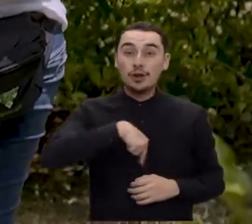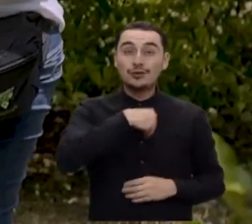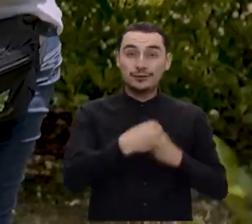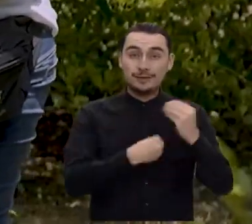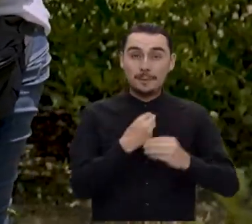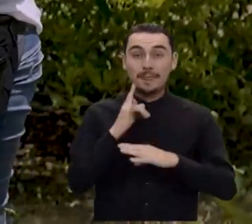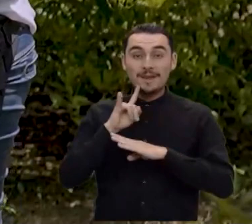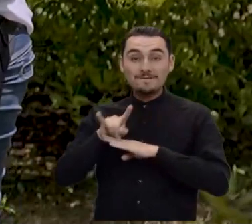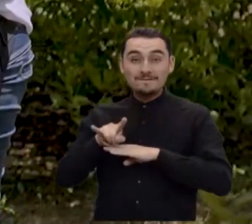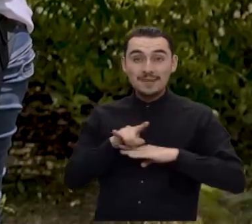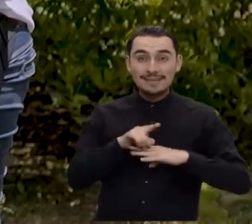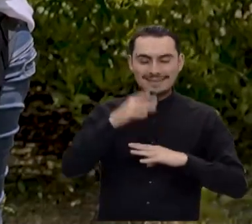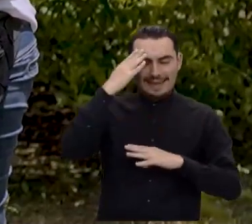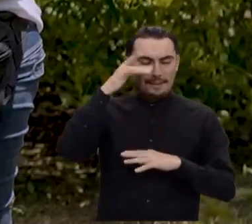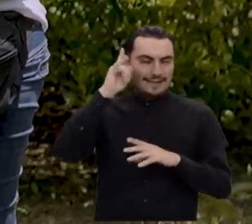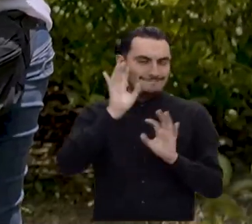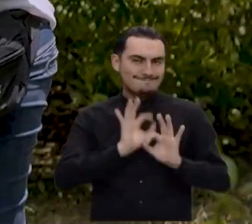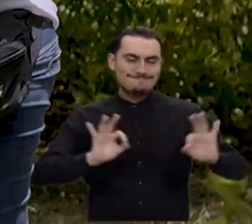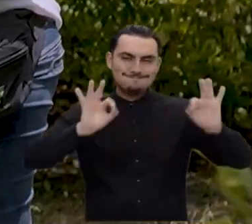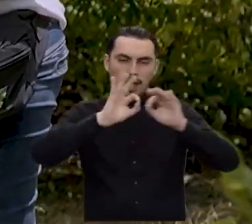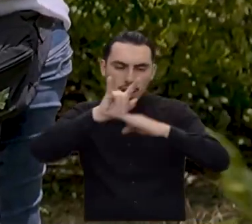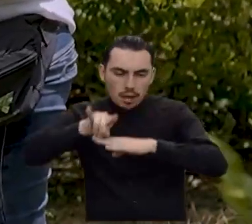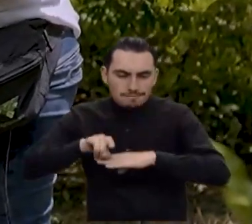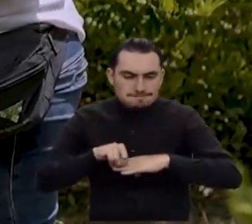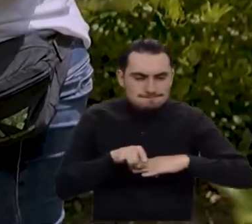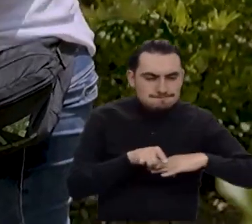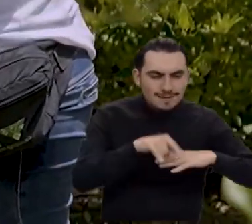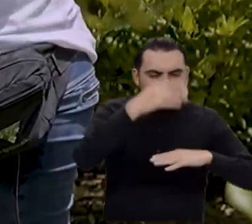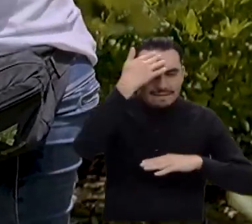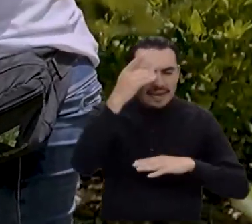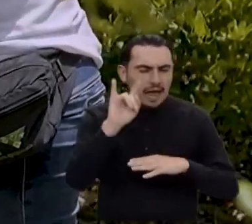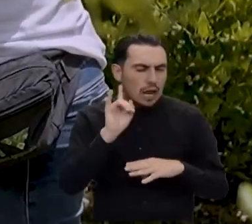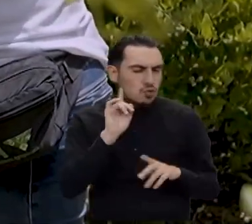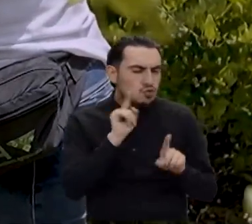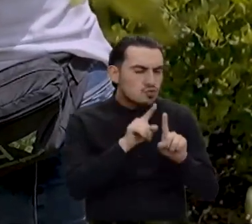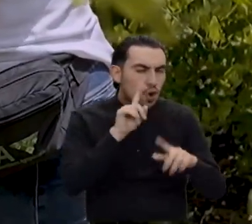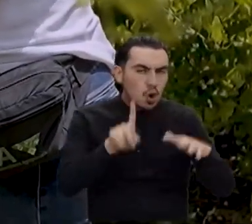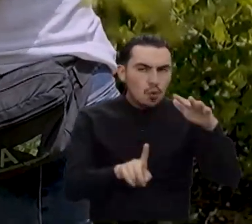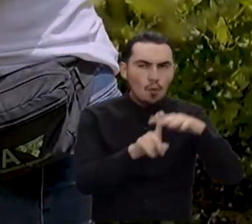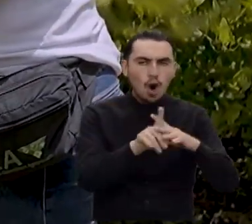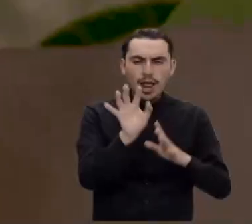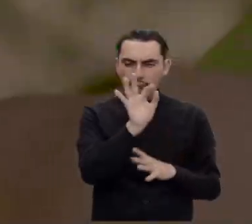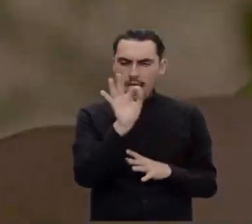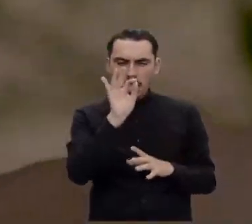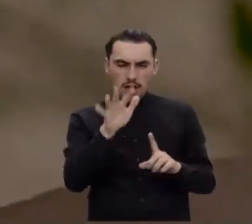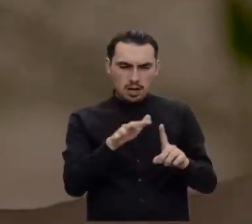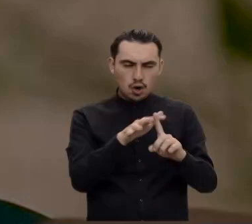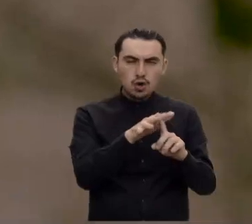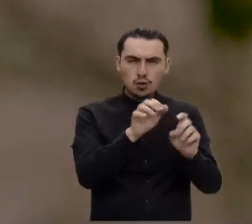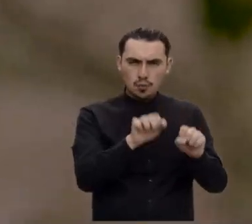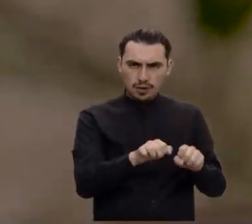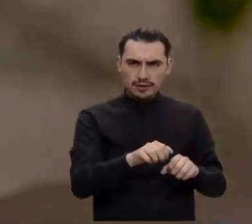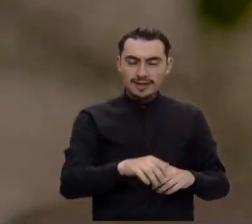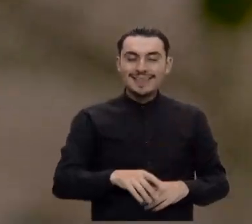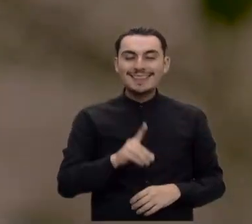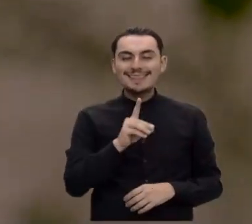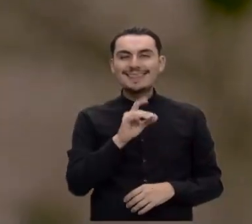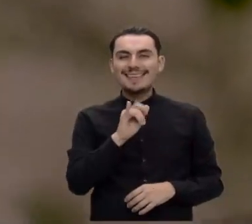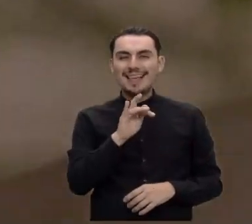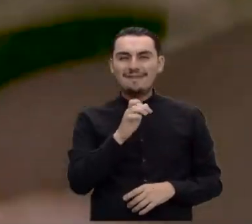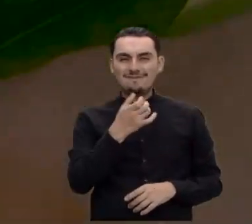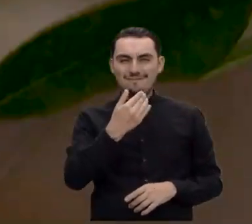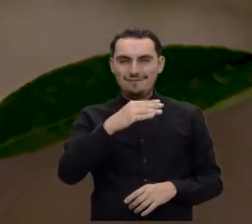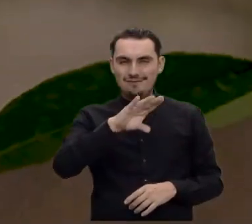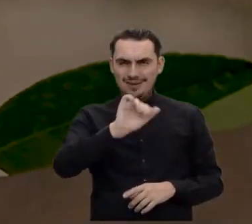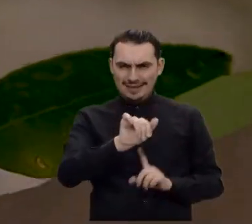la vigilancia, el sitio ideal para monitorear presencia del insecto, que es la diaforina,